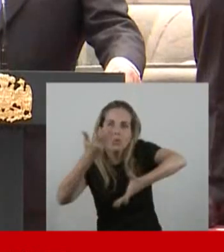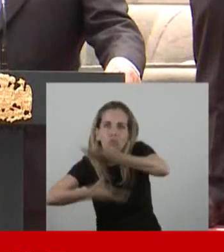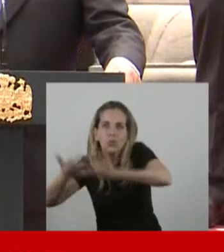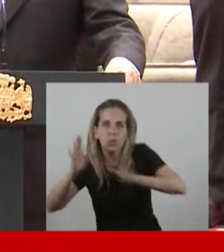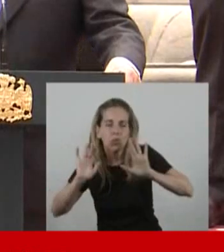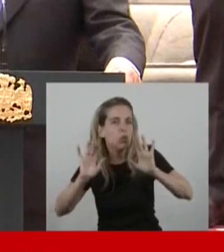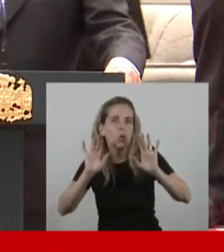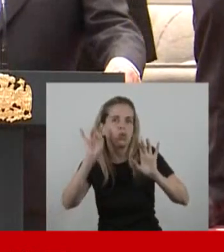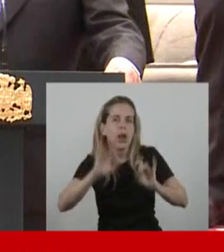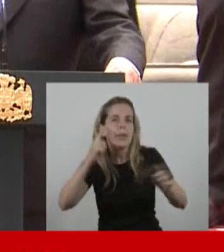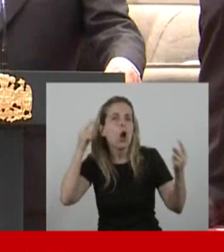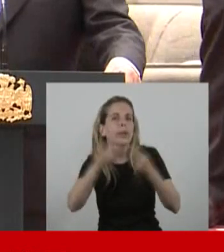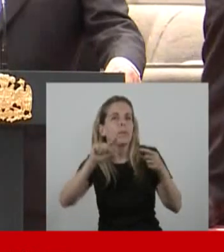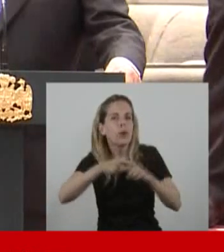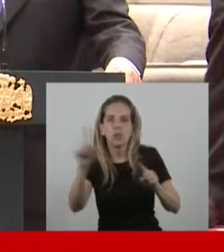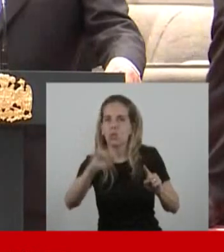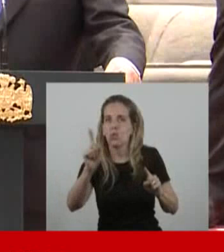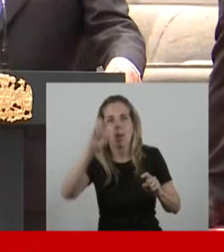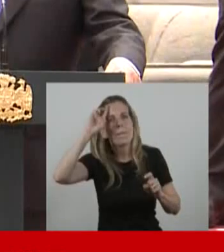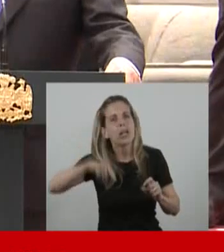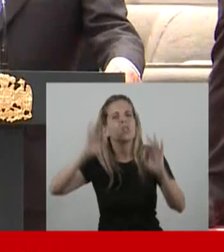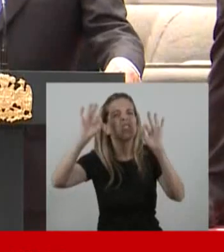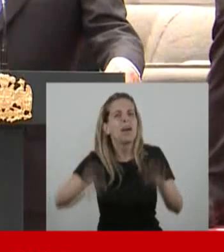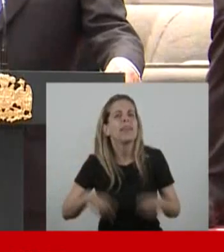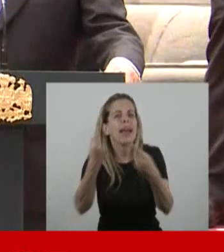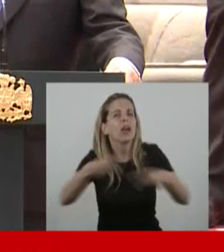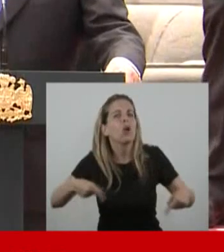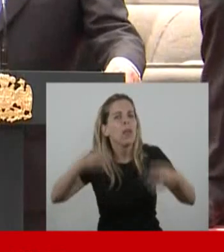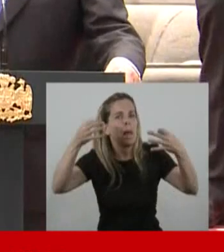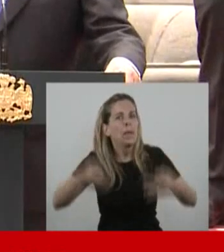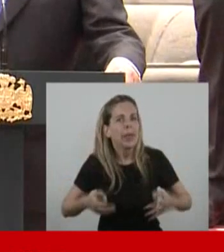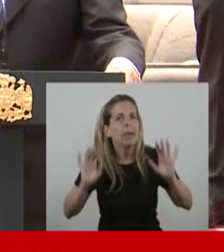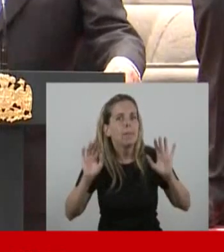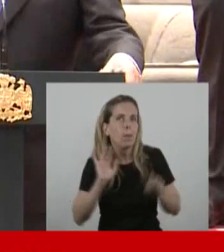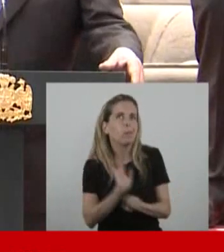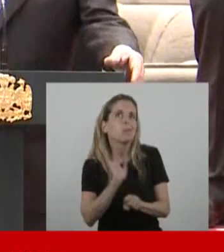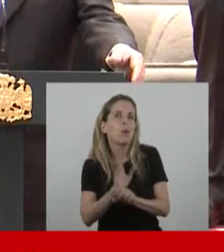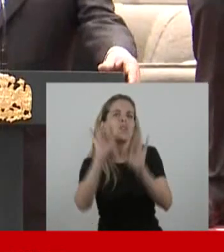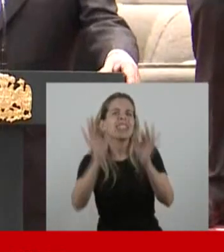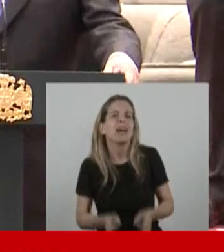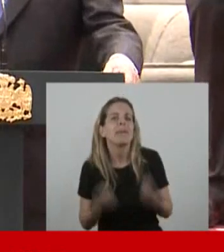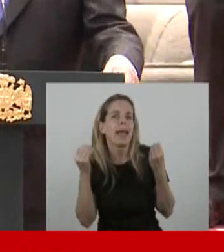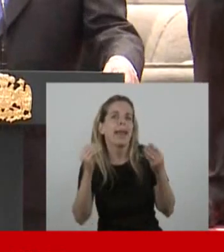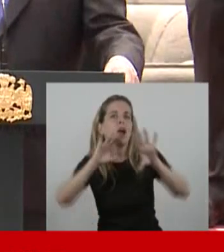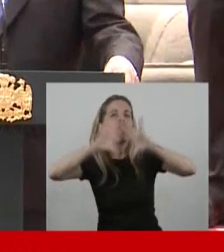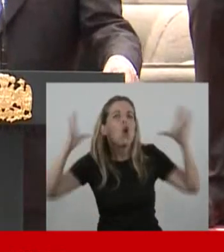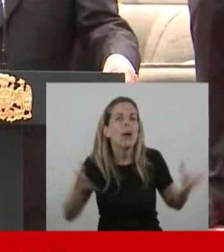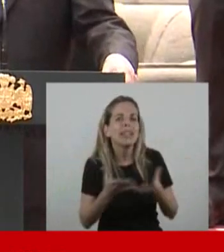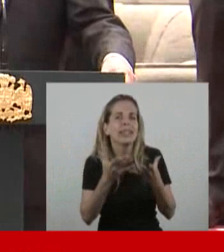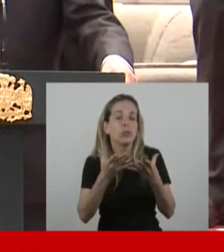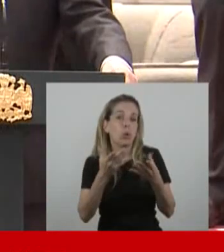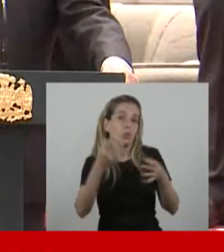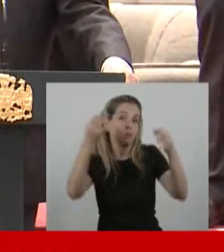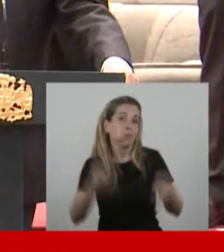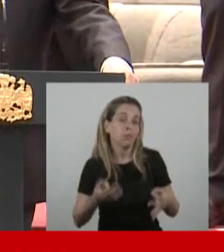consigna política, era, decía, lo que más nos convenía, como vislumbrando lo que iba a ser la globalización 40 años más